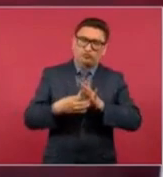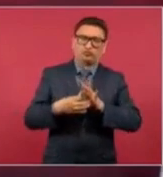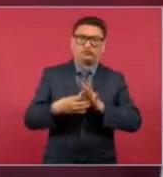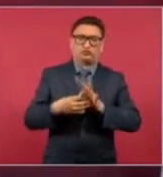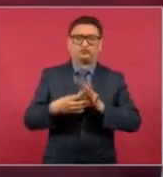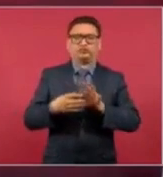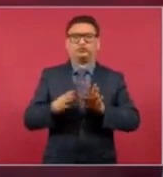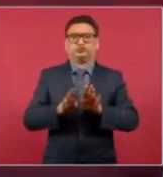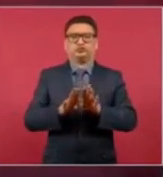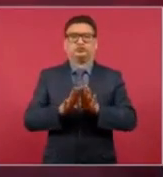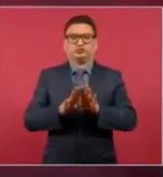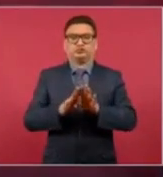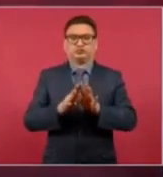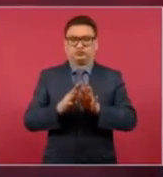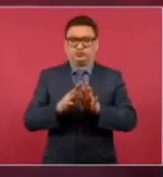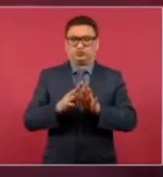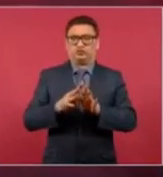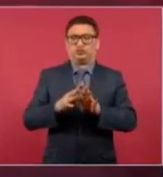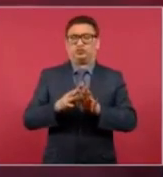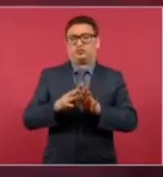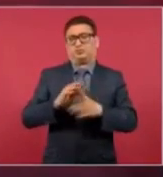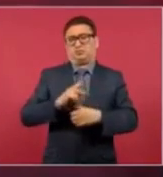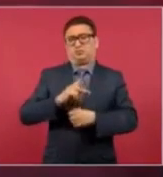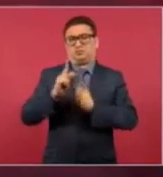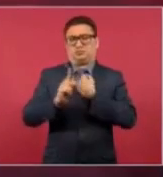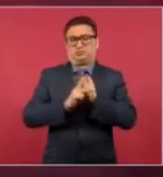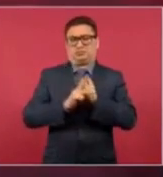entre pueblos y naciones,